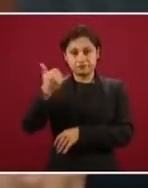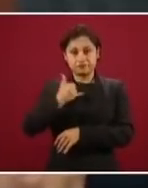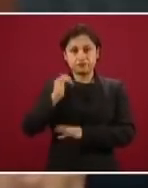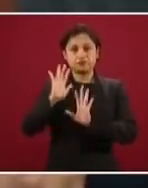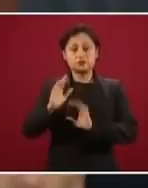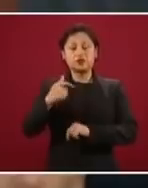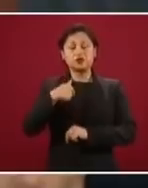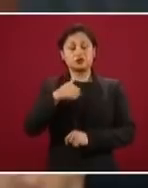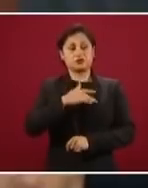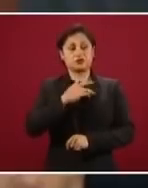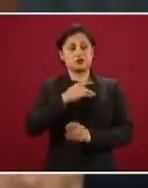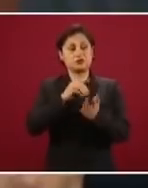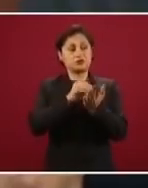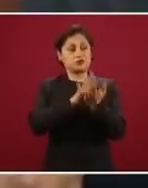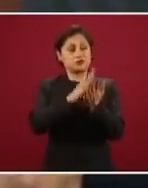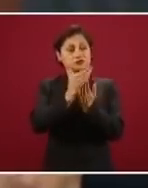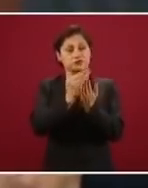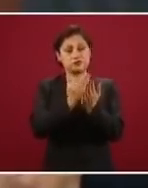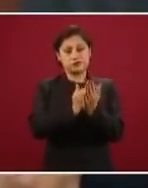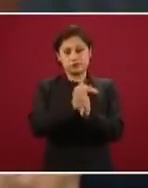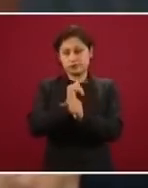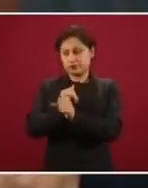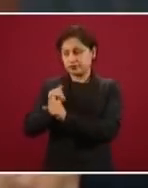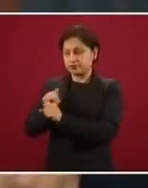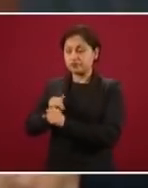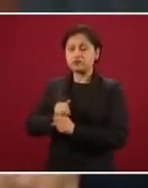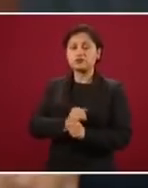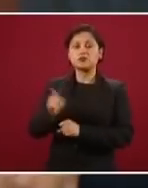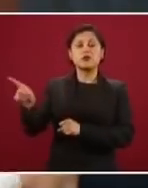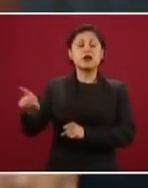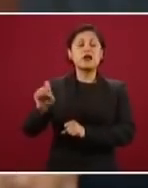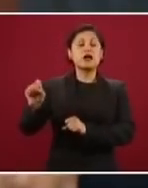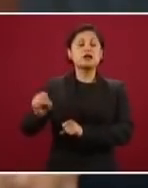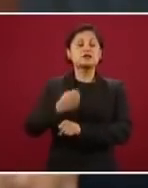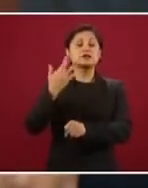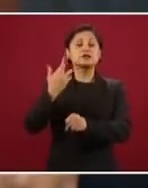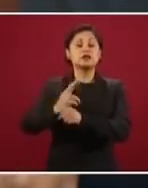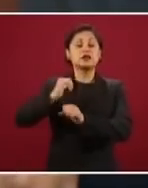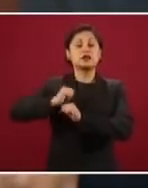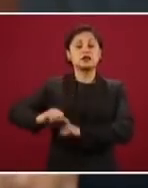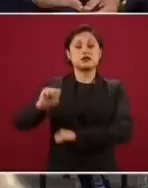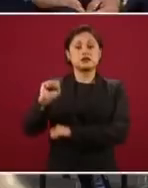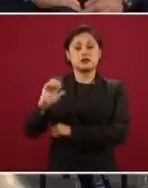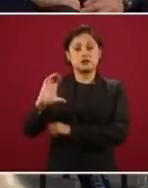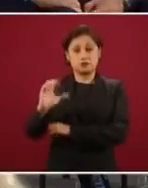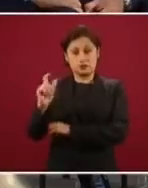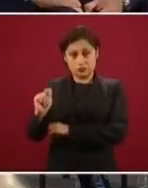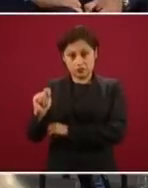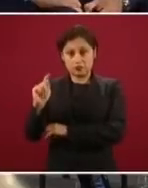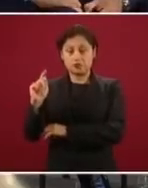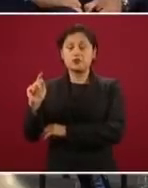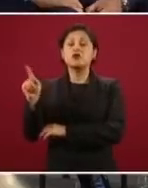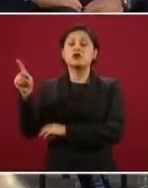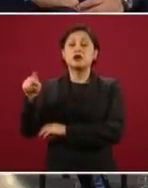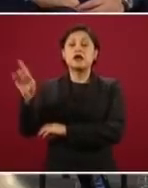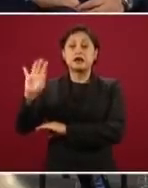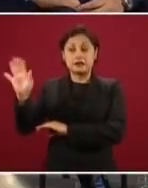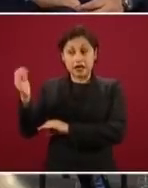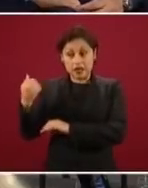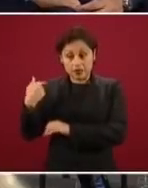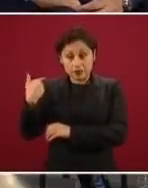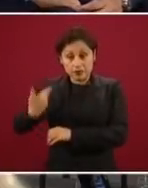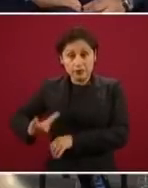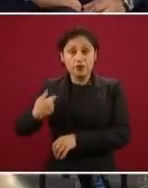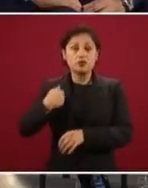del expediente que me pidió el secretario de comunicaciones ya tengo una parte y lo de sin